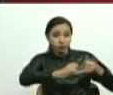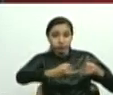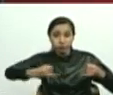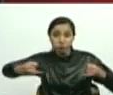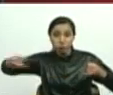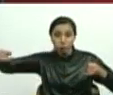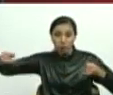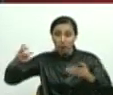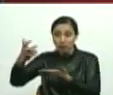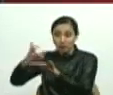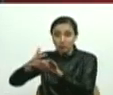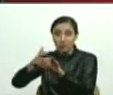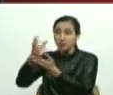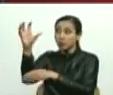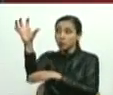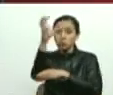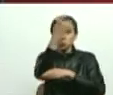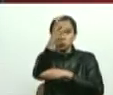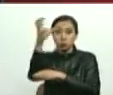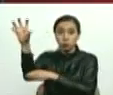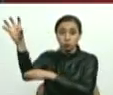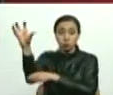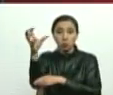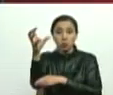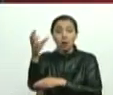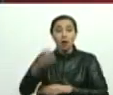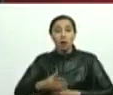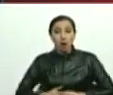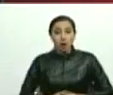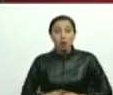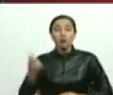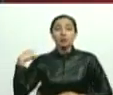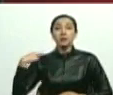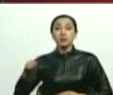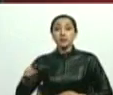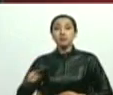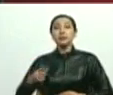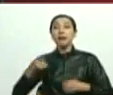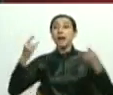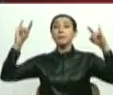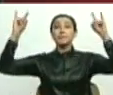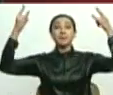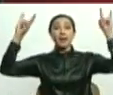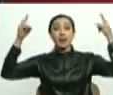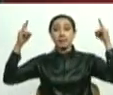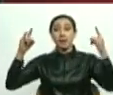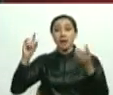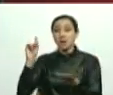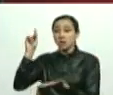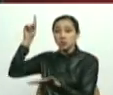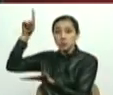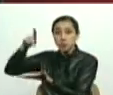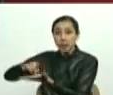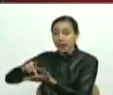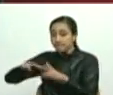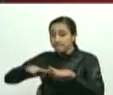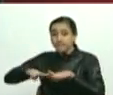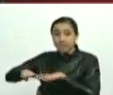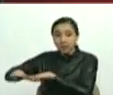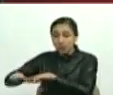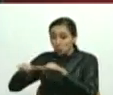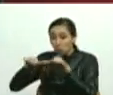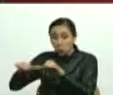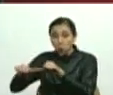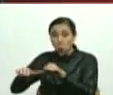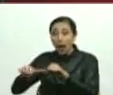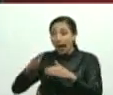la antena transmisora. La transmisora estaba conectada en un sitio ahí y al